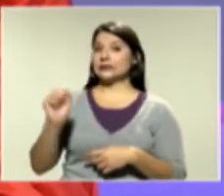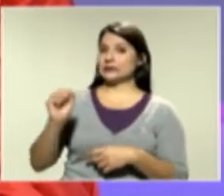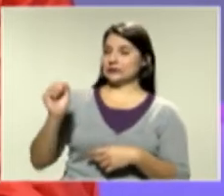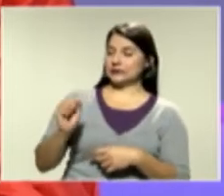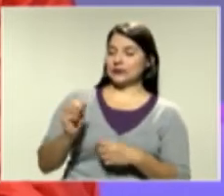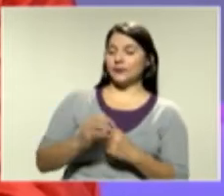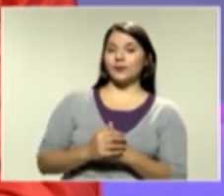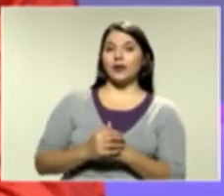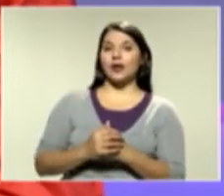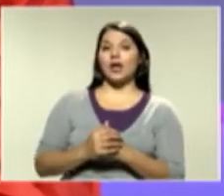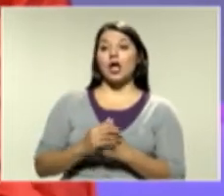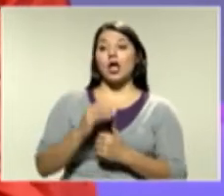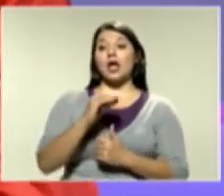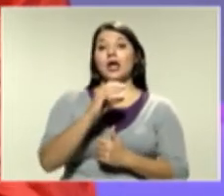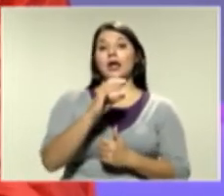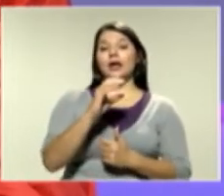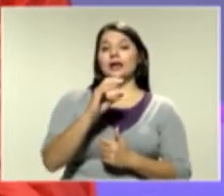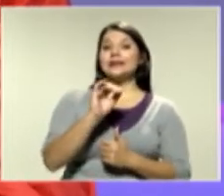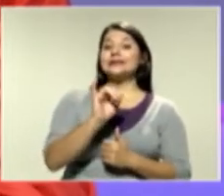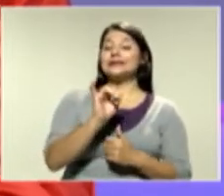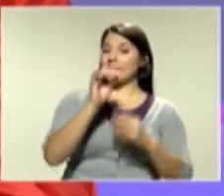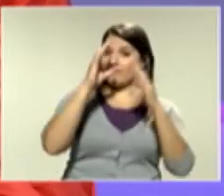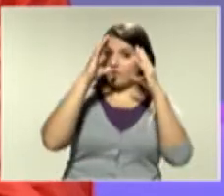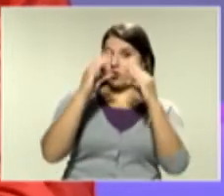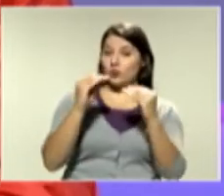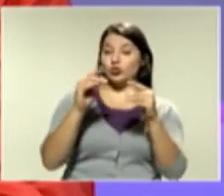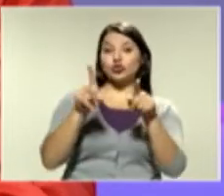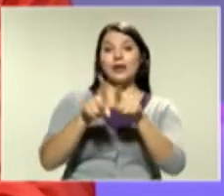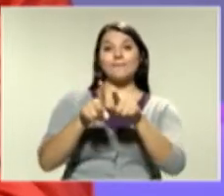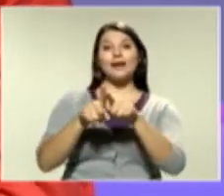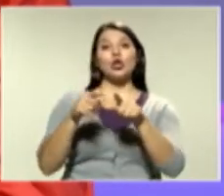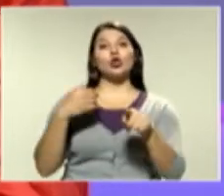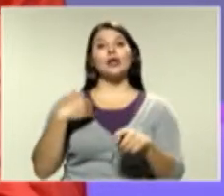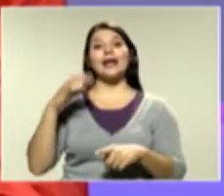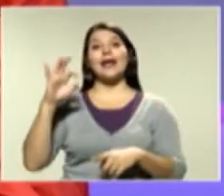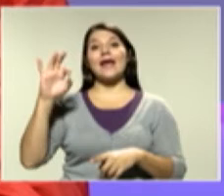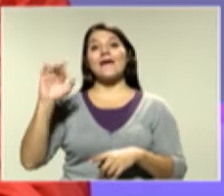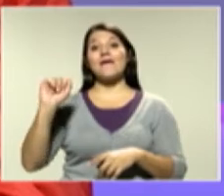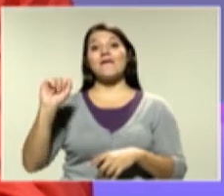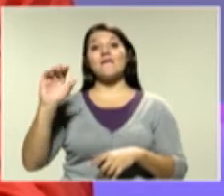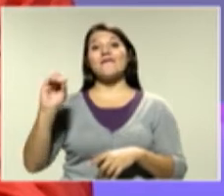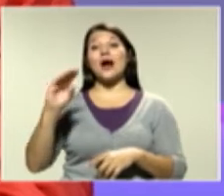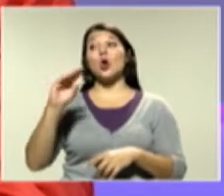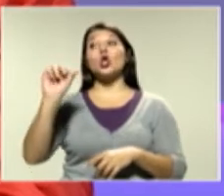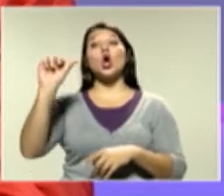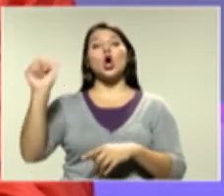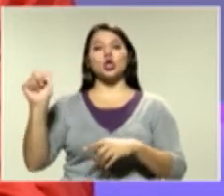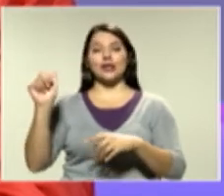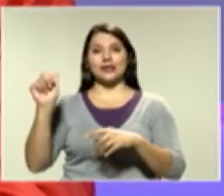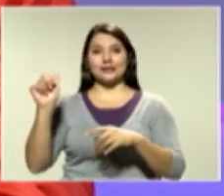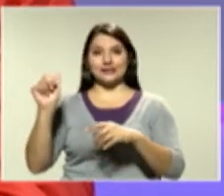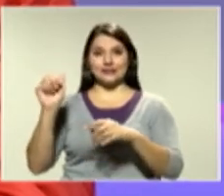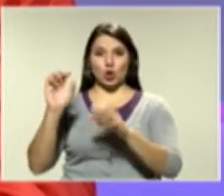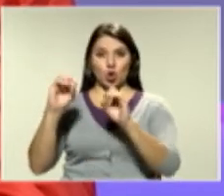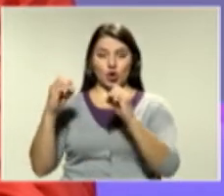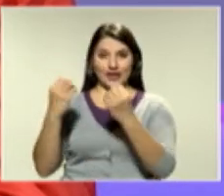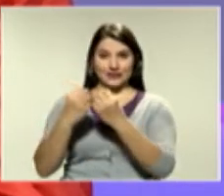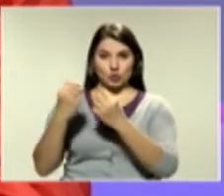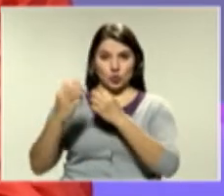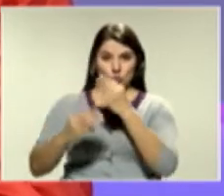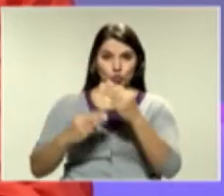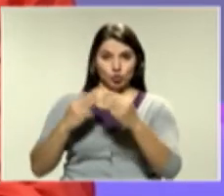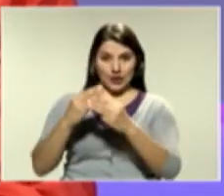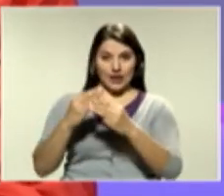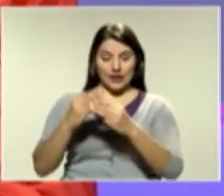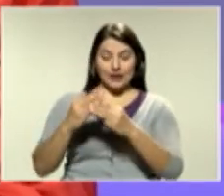país no son datos del IRET, también son datos de FAO y de otros organismos internacionales. Es campeón en eso, en